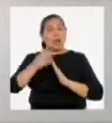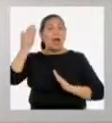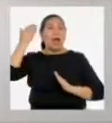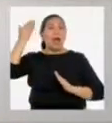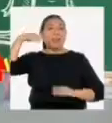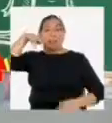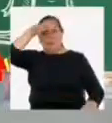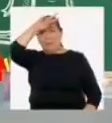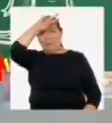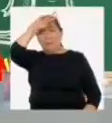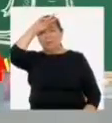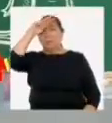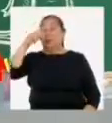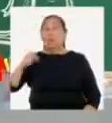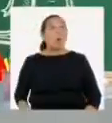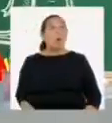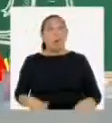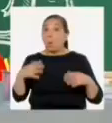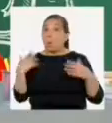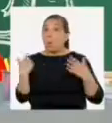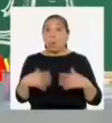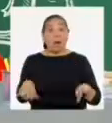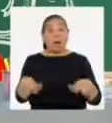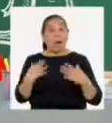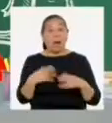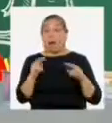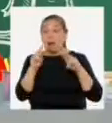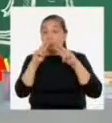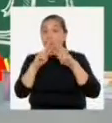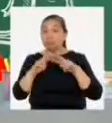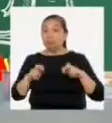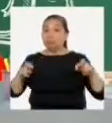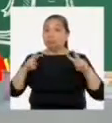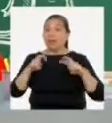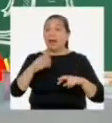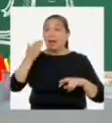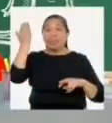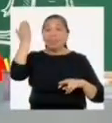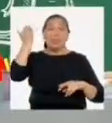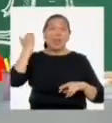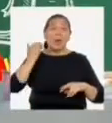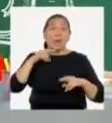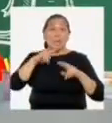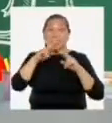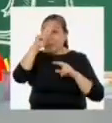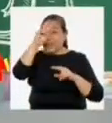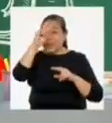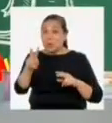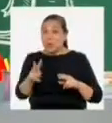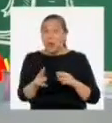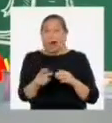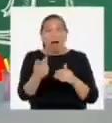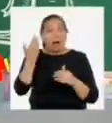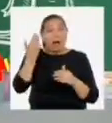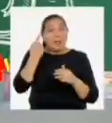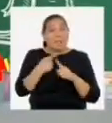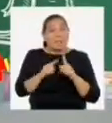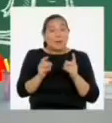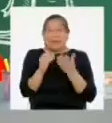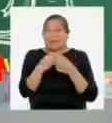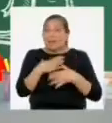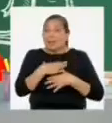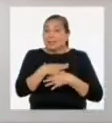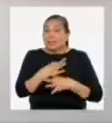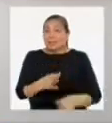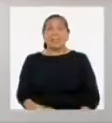del antiguo Perú. ¡Increíble! Quiero seguir investigando sobre el antiguo Perú. Esto de analizar objetos del pasado es